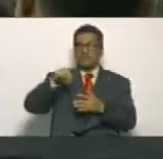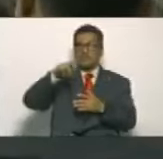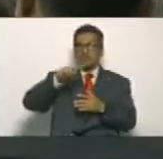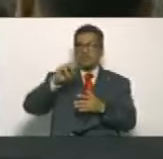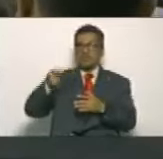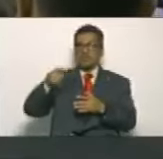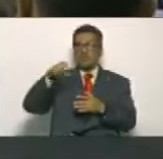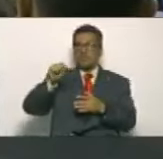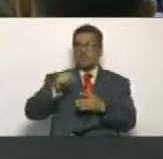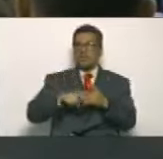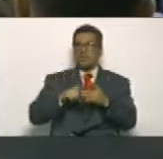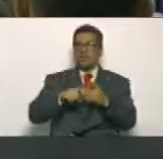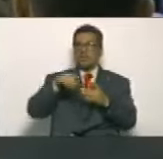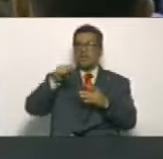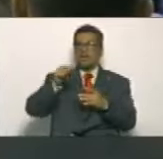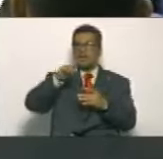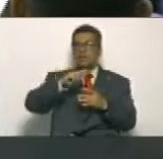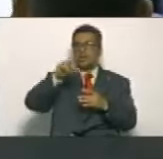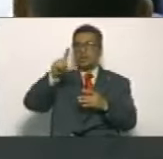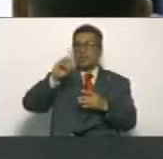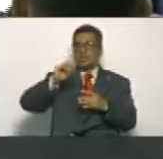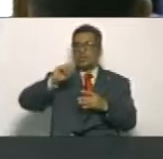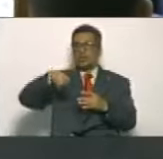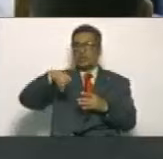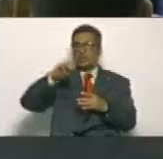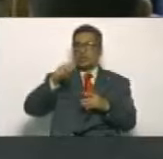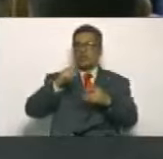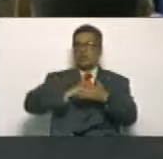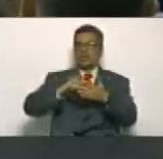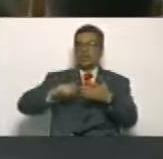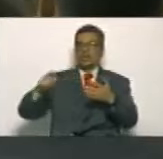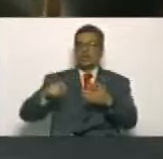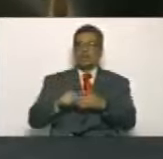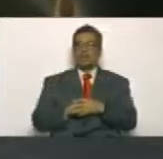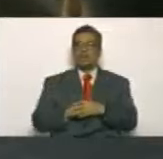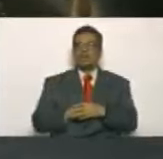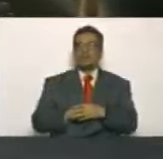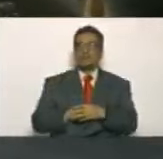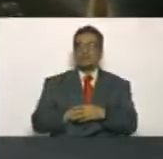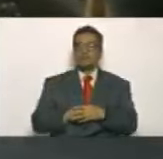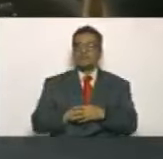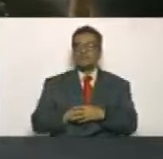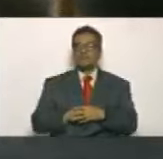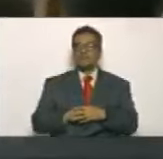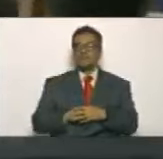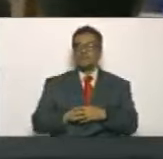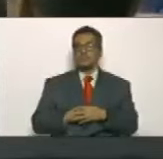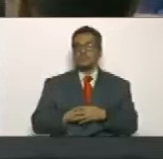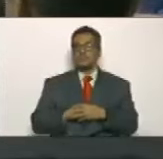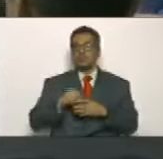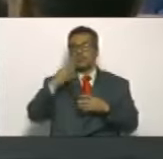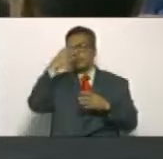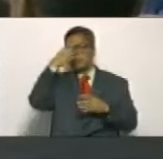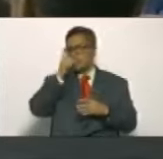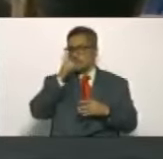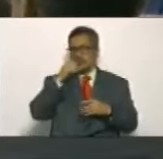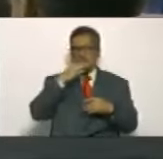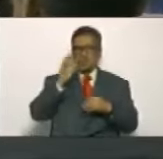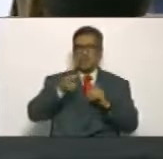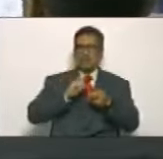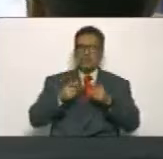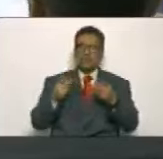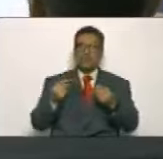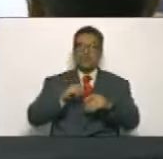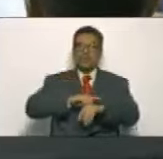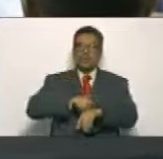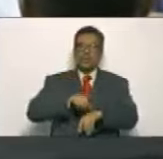Márquez, está la firma de Alastre López, están otras firmas que no no las entiendo. Con el